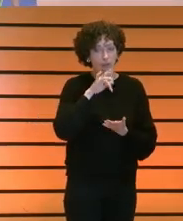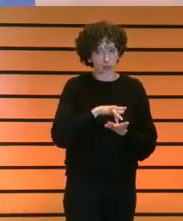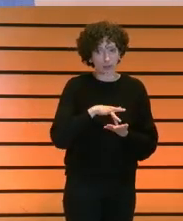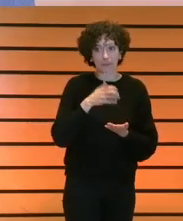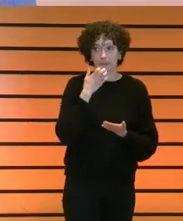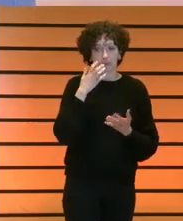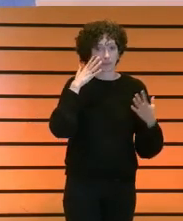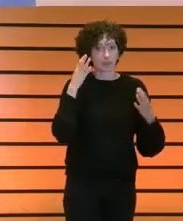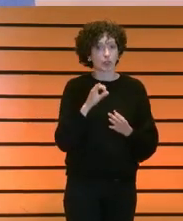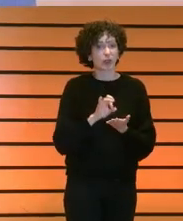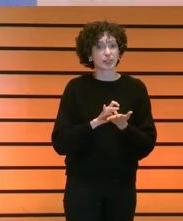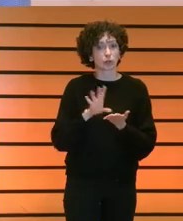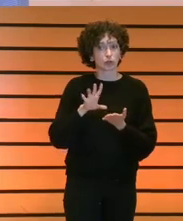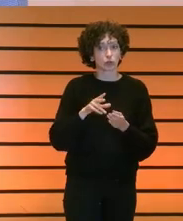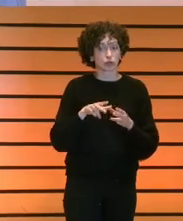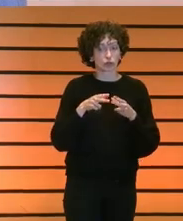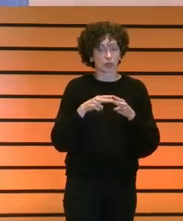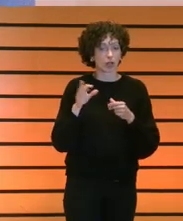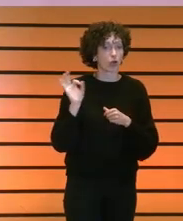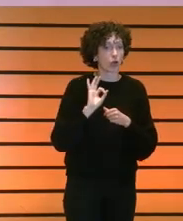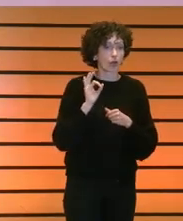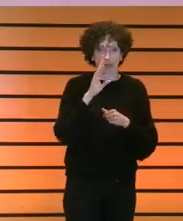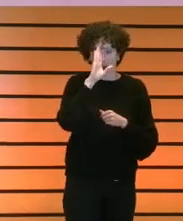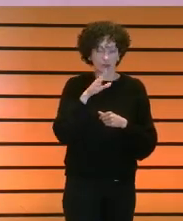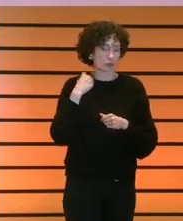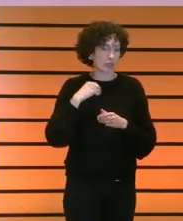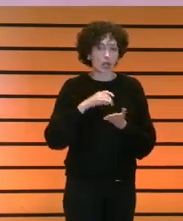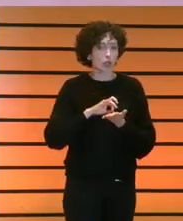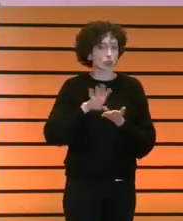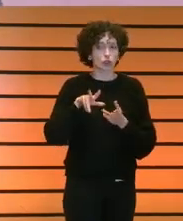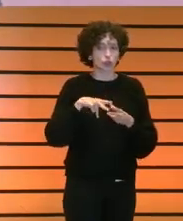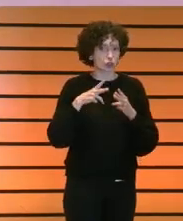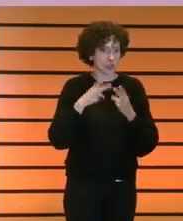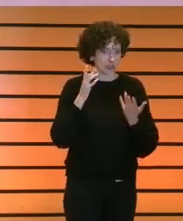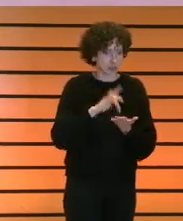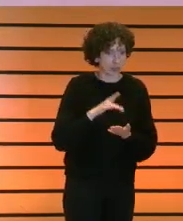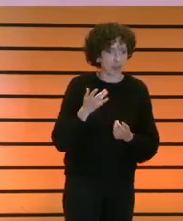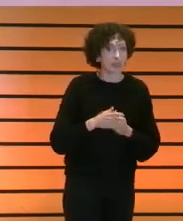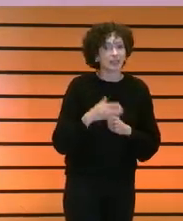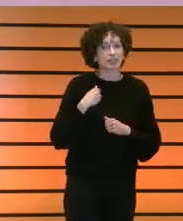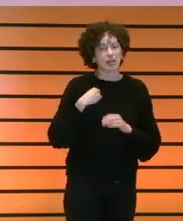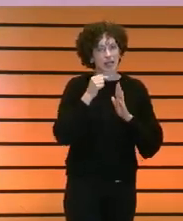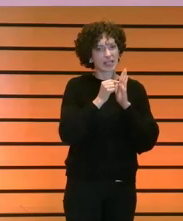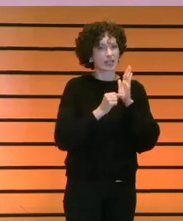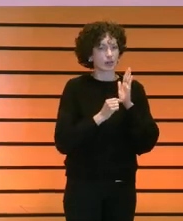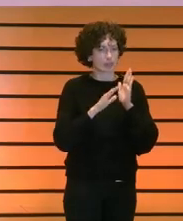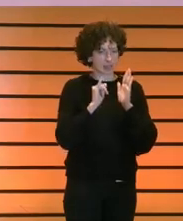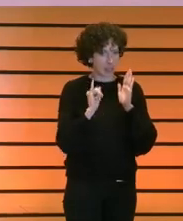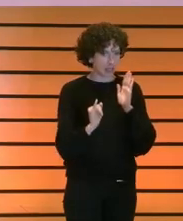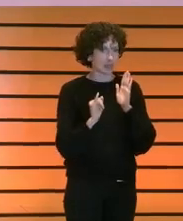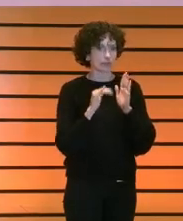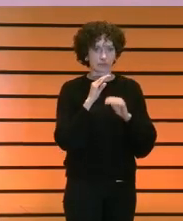en riesgo de exclusión social o directamente en exclusión social. Hay una serie de indicadores, de parámetros que